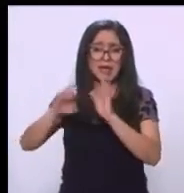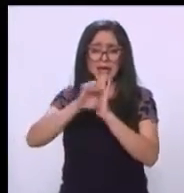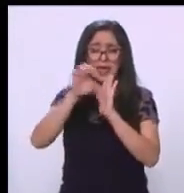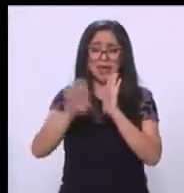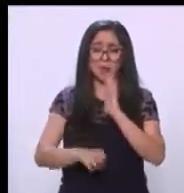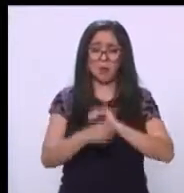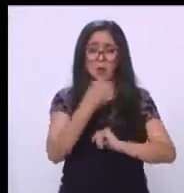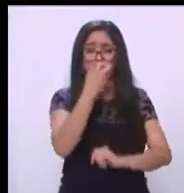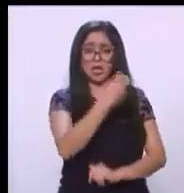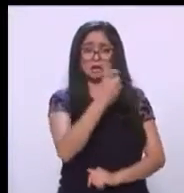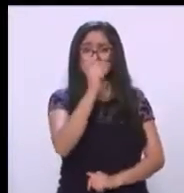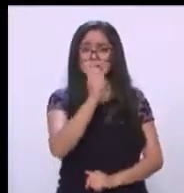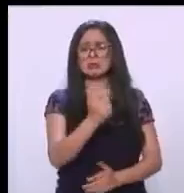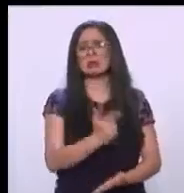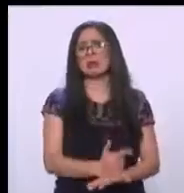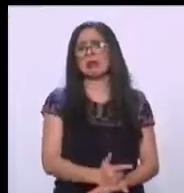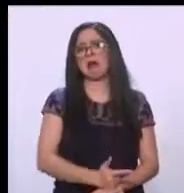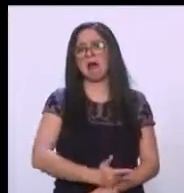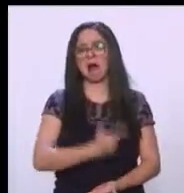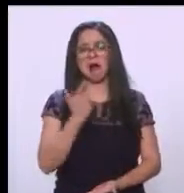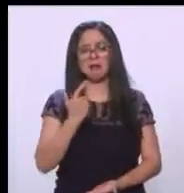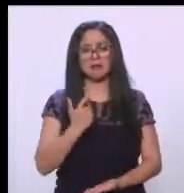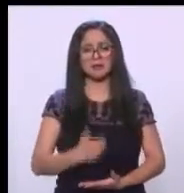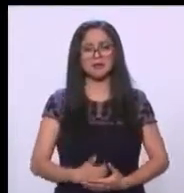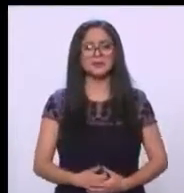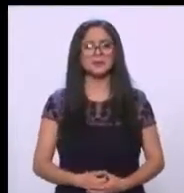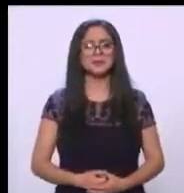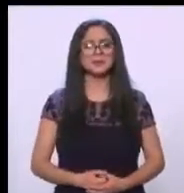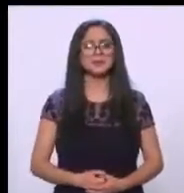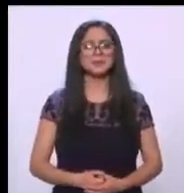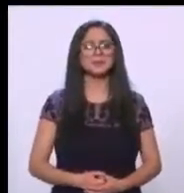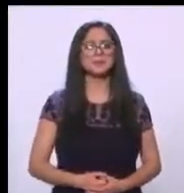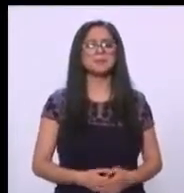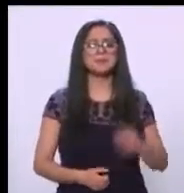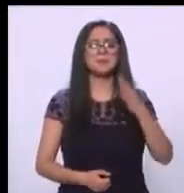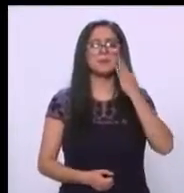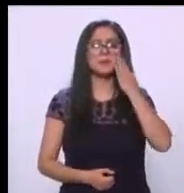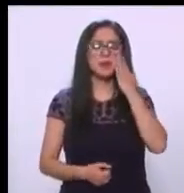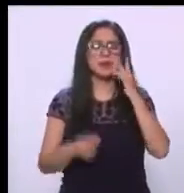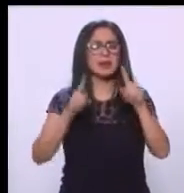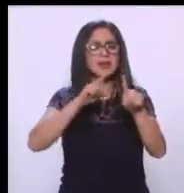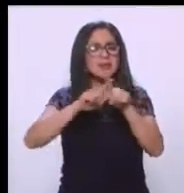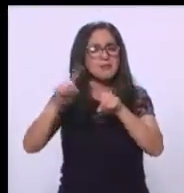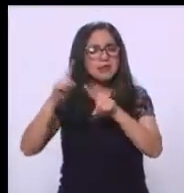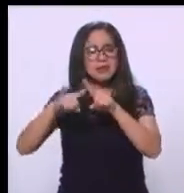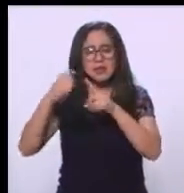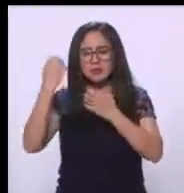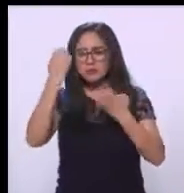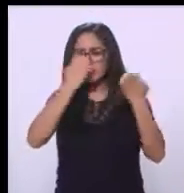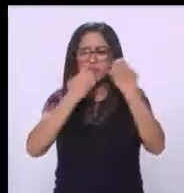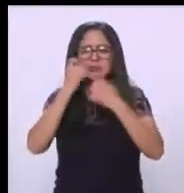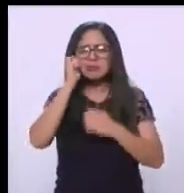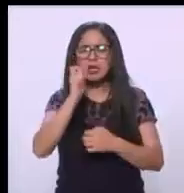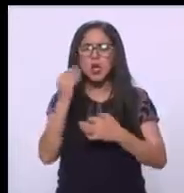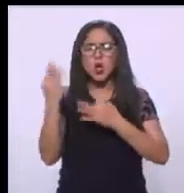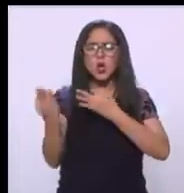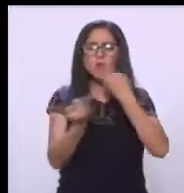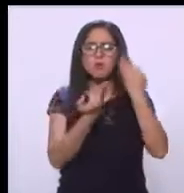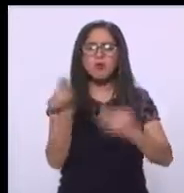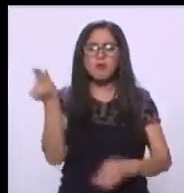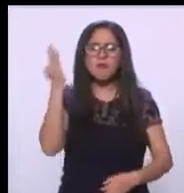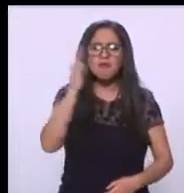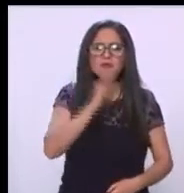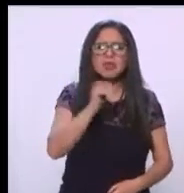graves. Sí, a lo largo de todo este estudio y de seguir las noticias falsas nos hemos dado cuenta que justamente